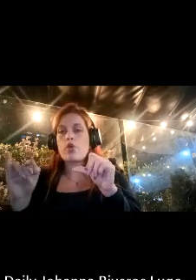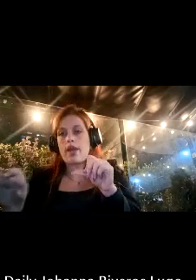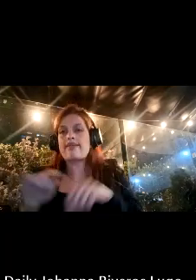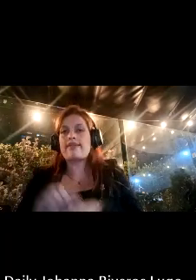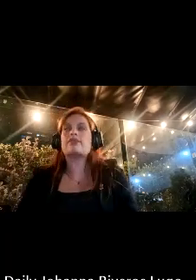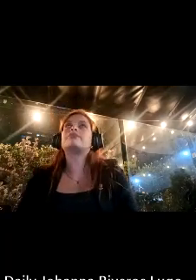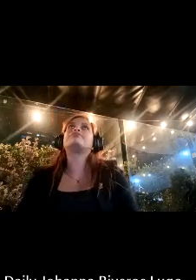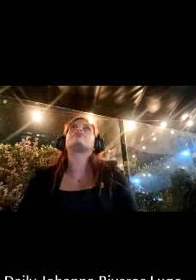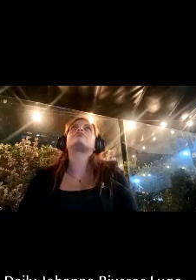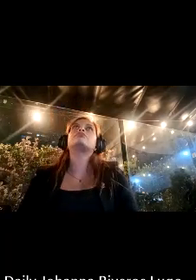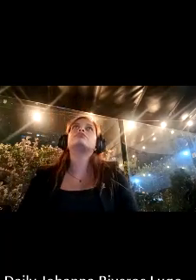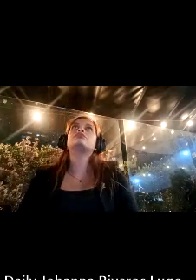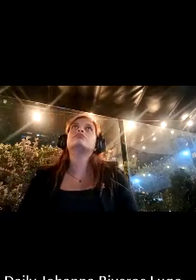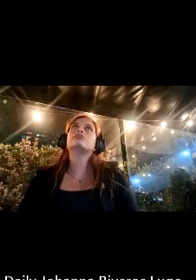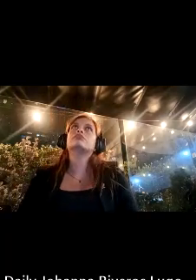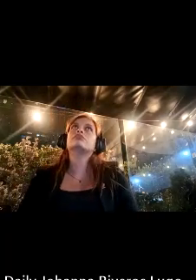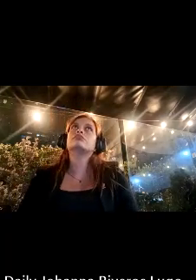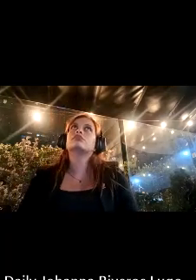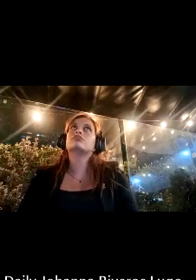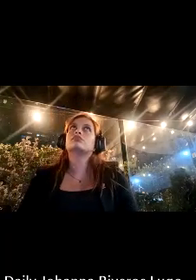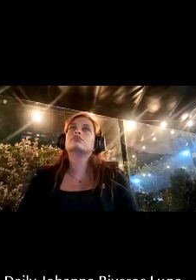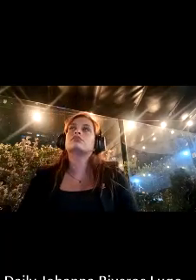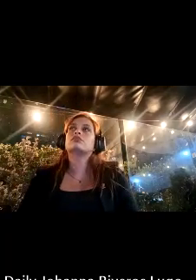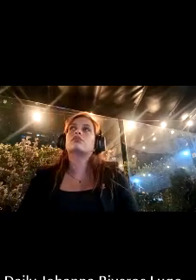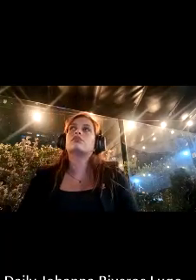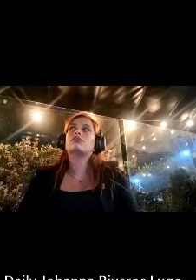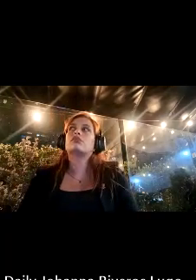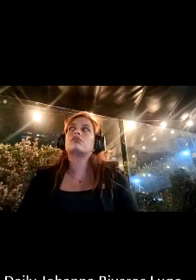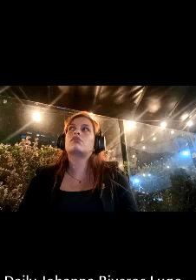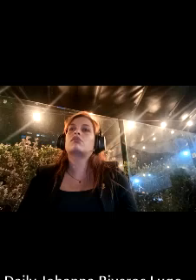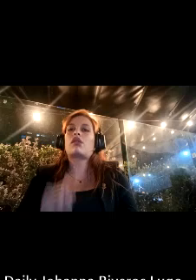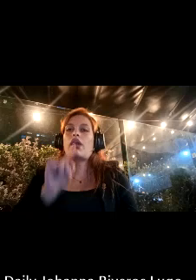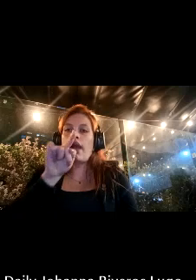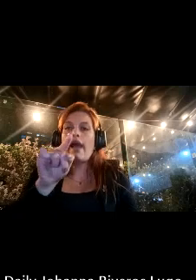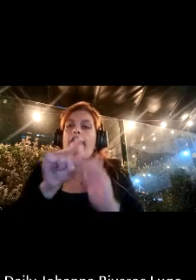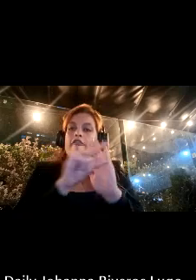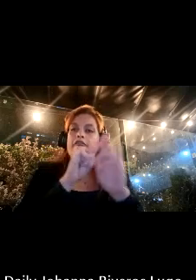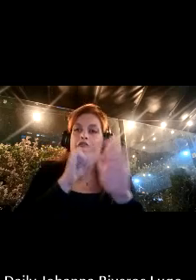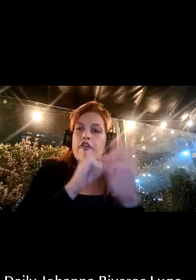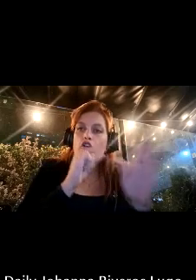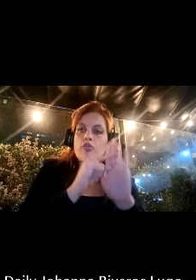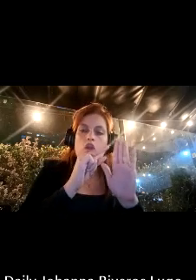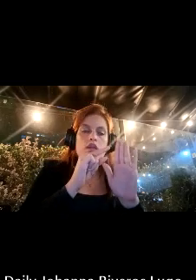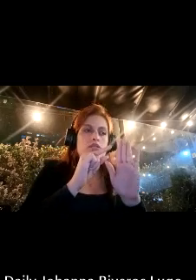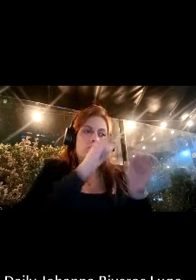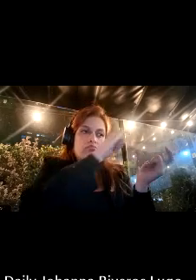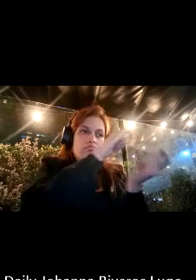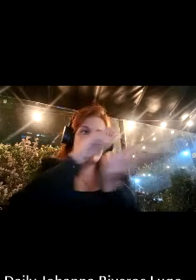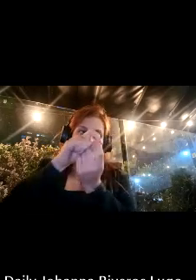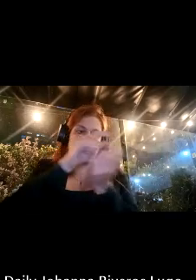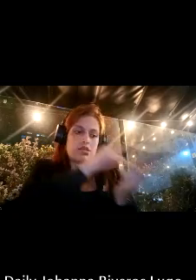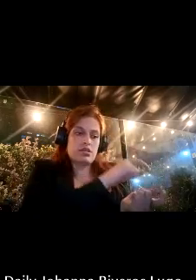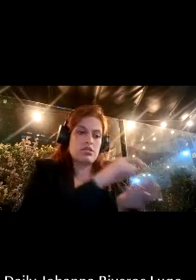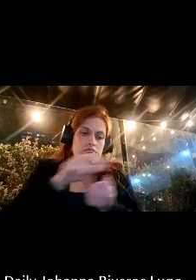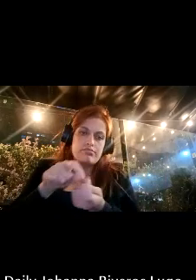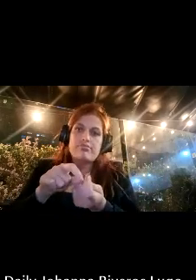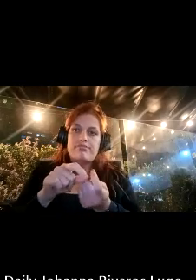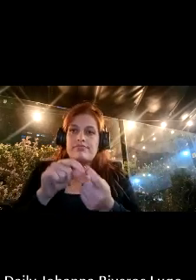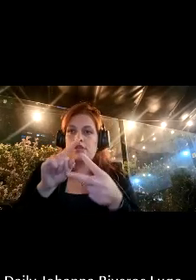Y acá pues el resultado de las fórmulas, la velocidad experimental y la velocidad final que se halla con estas dos fórmulas.